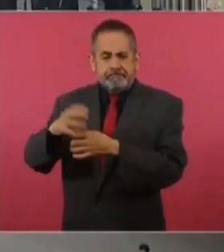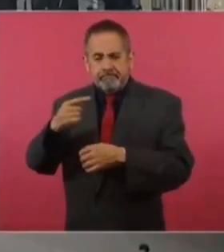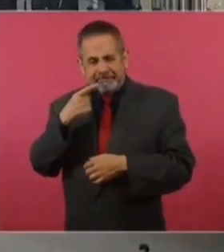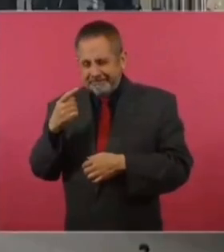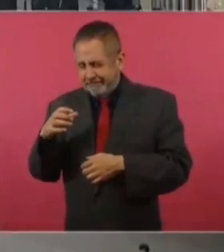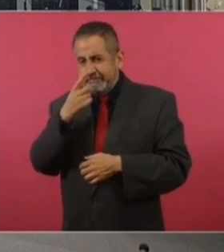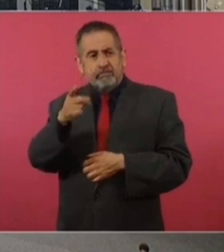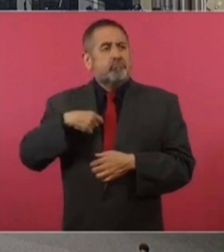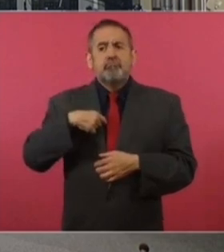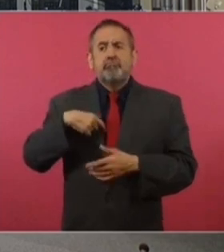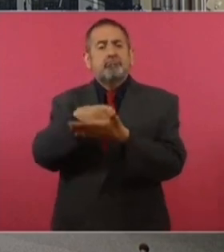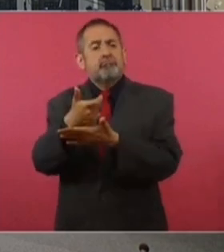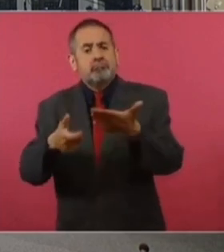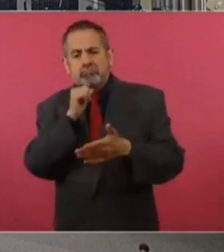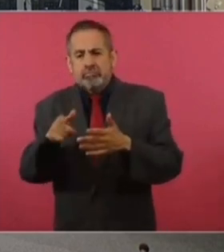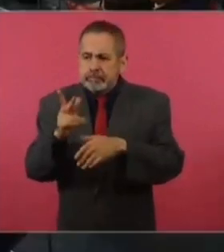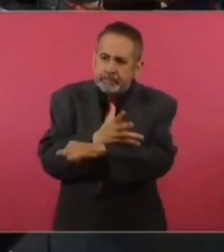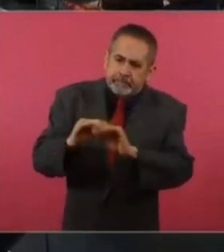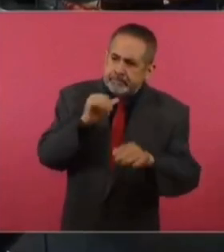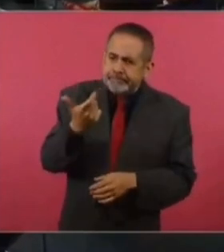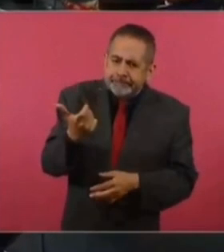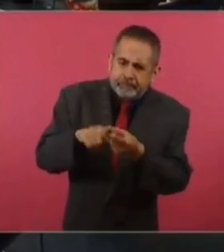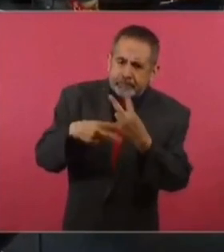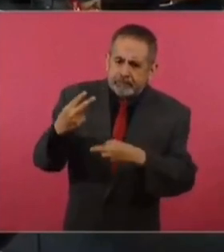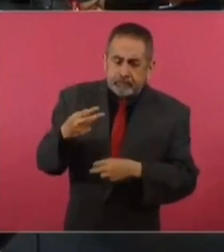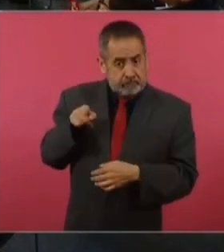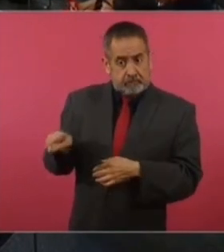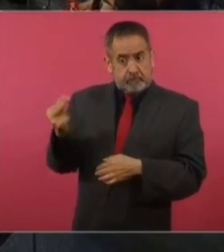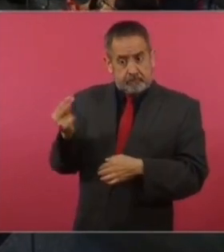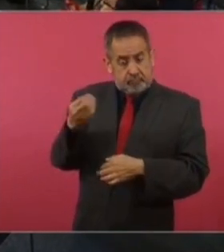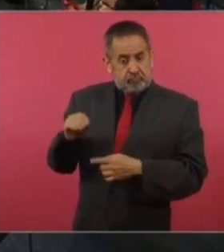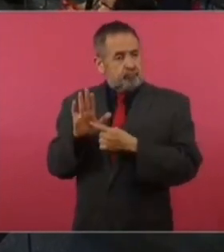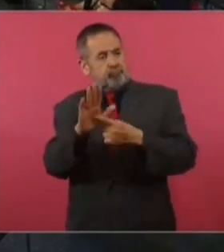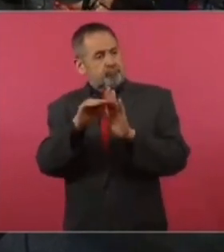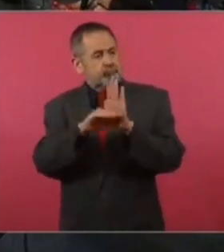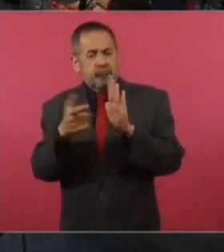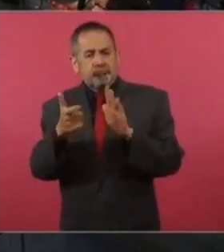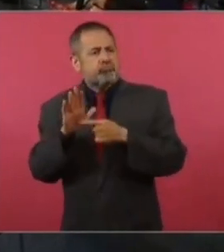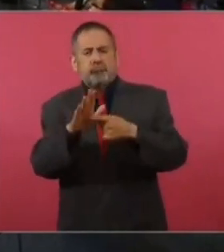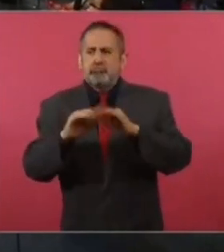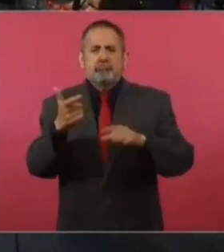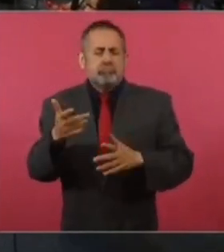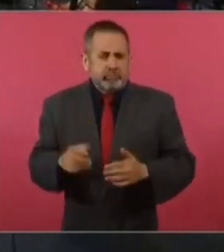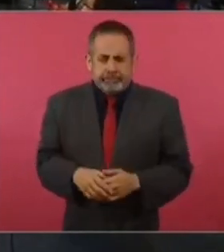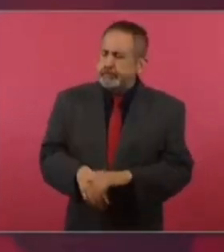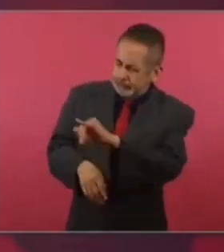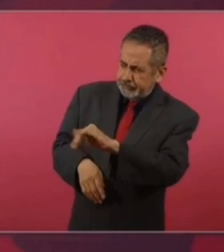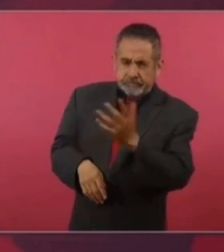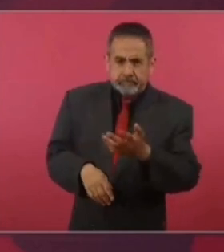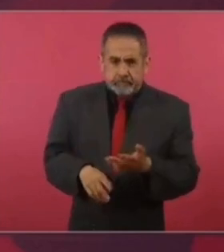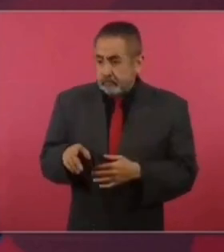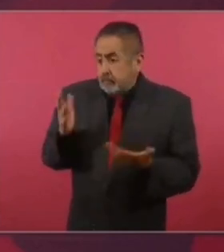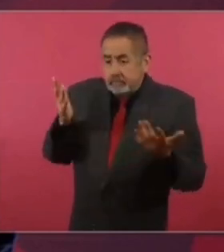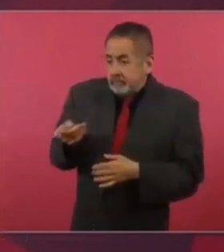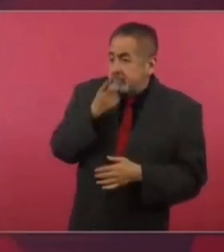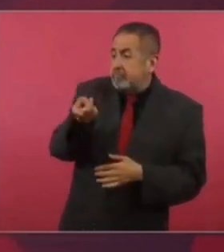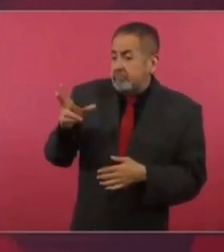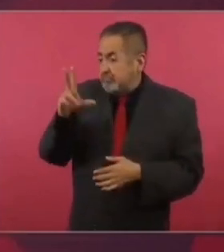contrataciones espectaculares. Sin embargo, no han transparentado de dónde viene, de dónde cree que vengan y si ellos tendrían la necesidad o la obligación de decir de dónde está saliendo el dinero para estos anuncios. Pues hay que ver si ellos dicen que no.